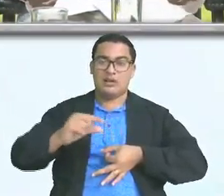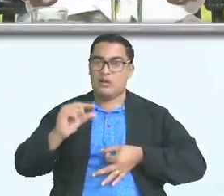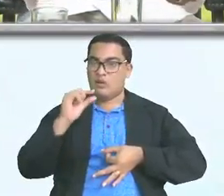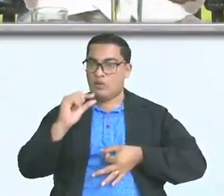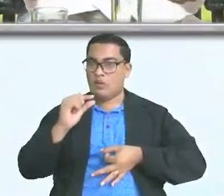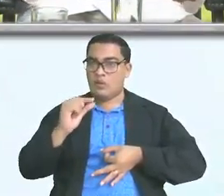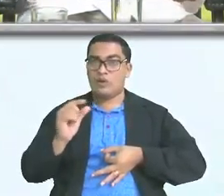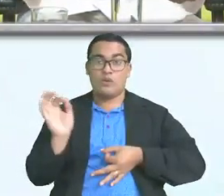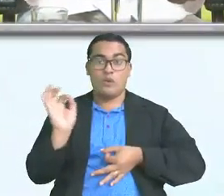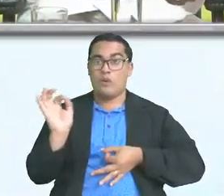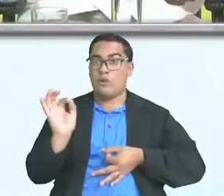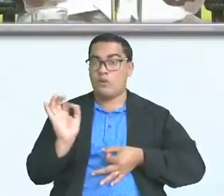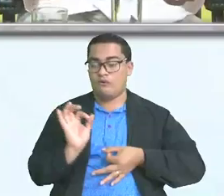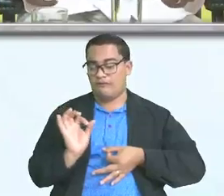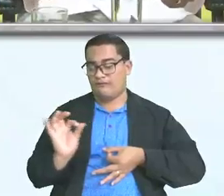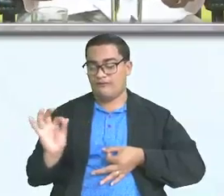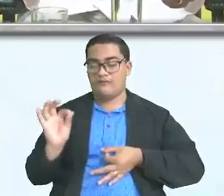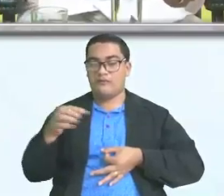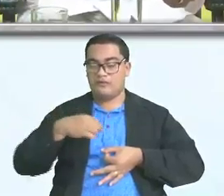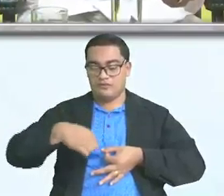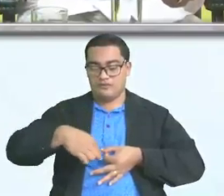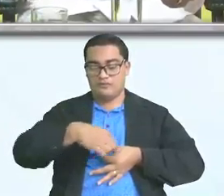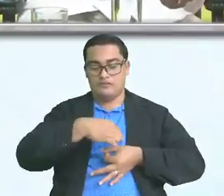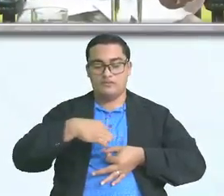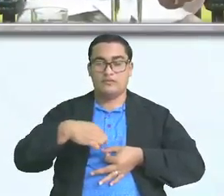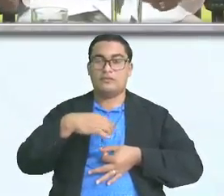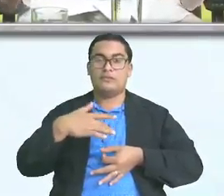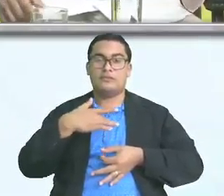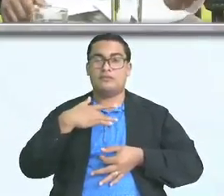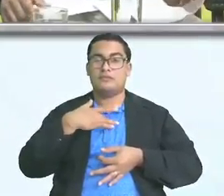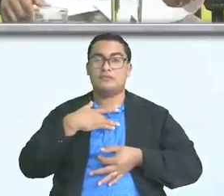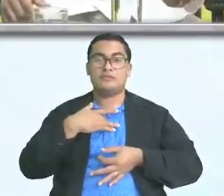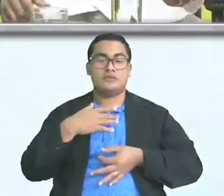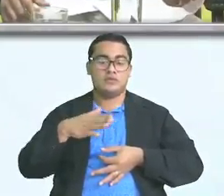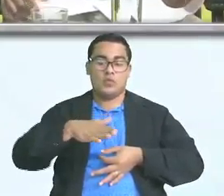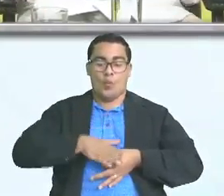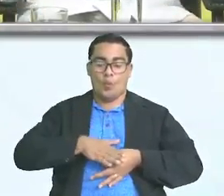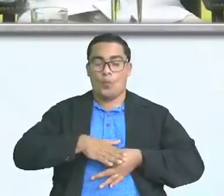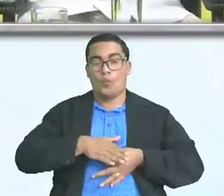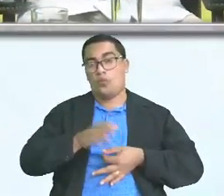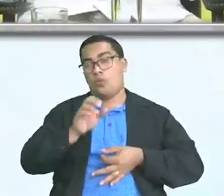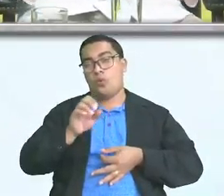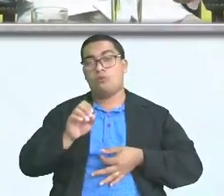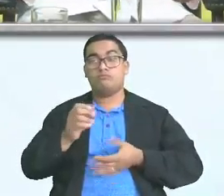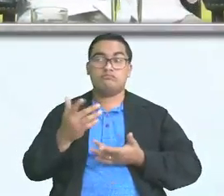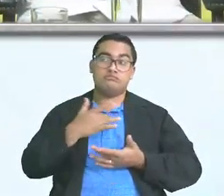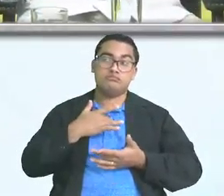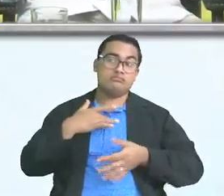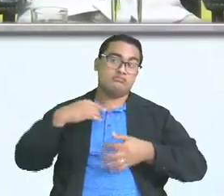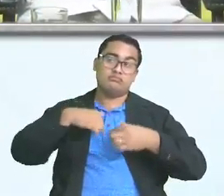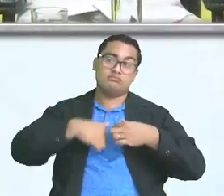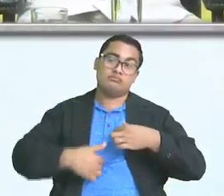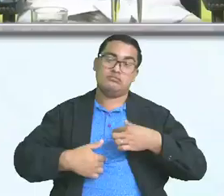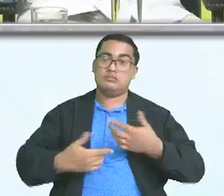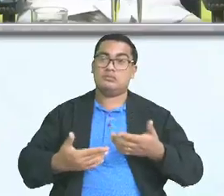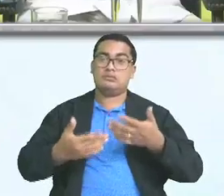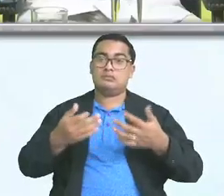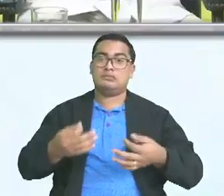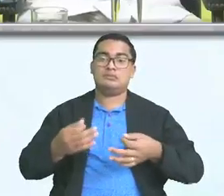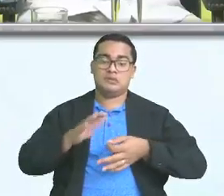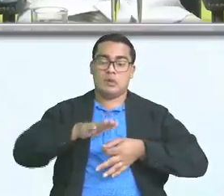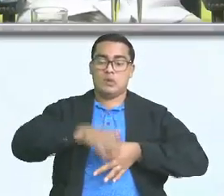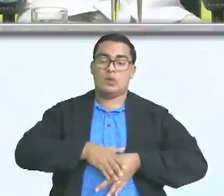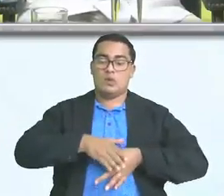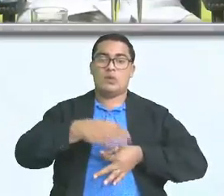son finos, también a nosotros nos da un pronóstico de si va a cerrar por sí sola o no. Entonces, eso es importante. Exactamente, si cumple criterios para